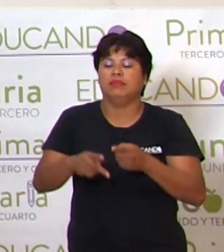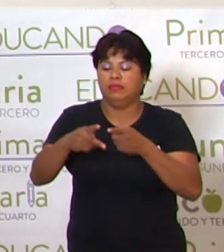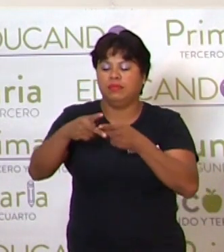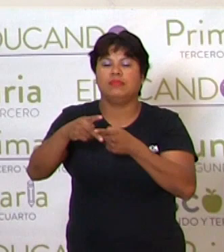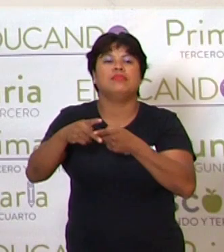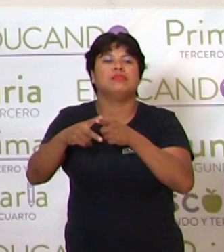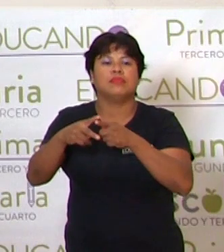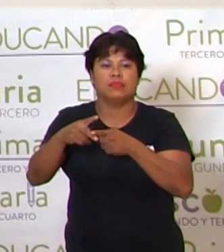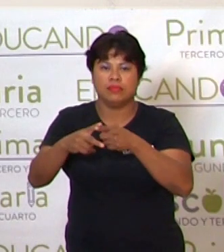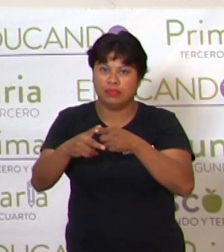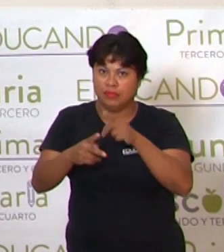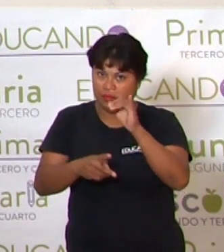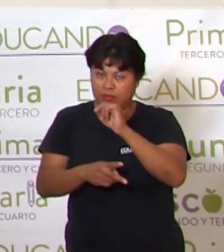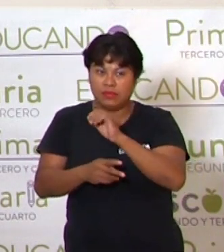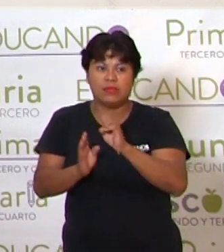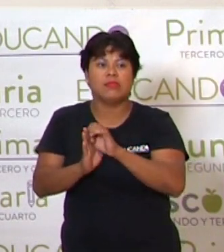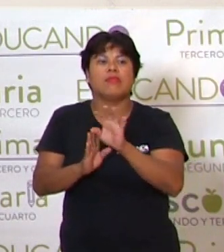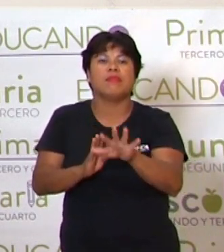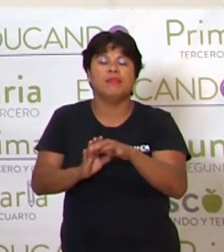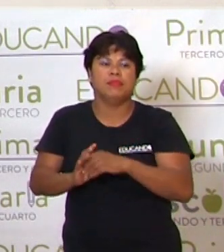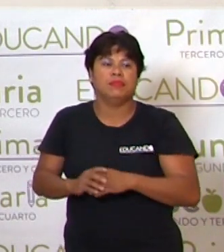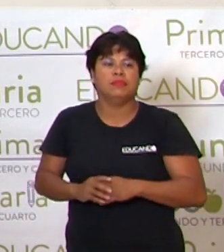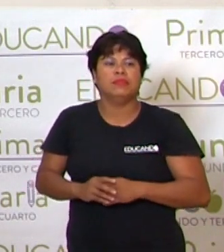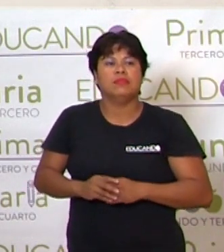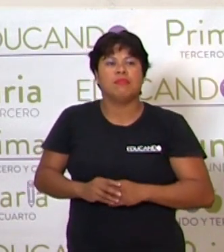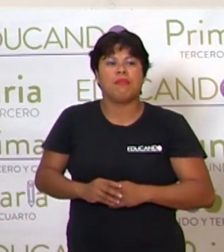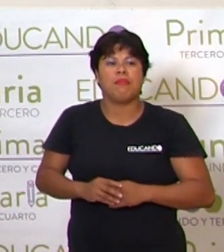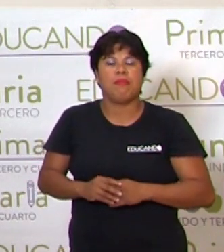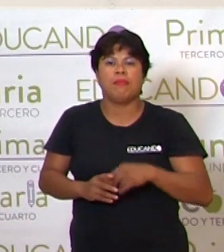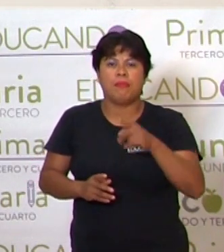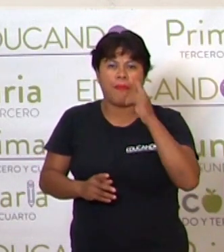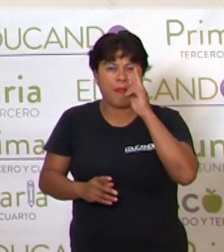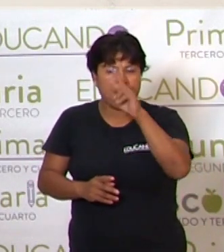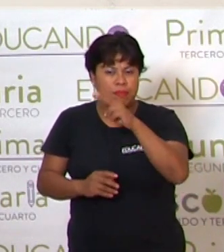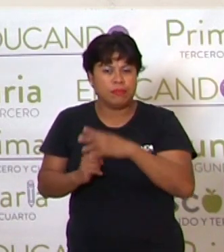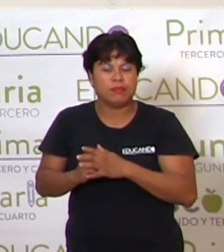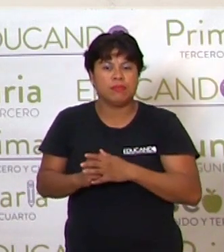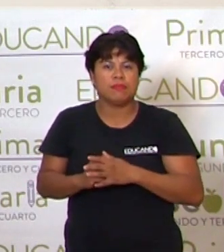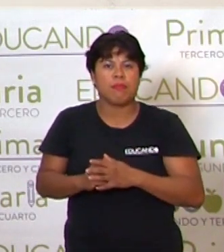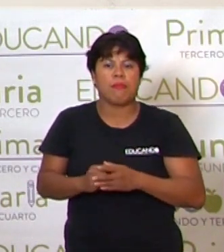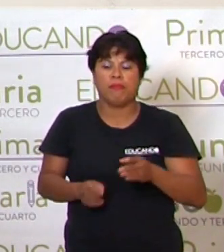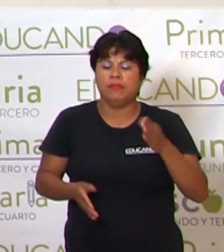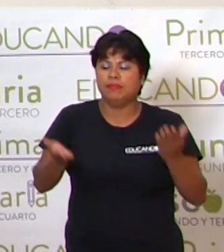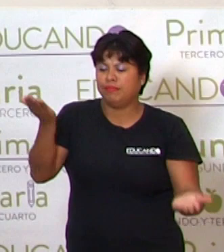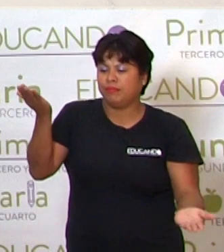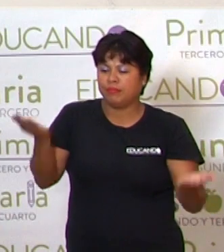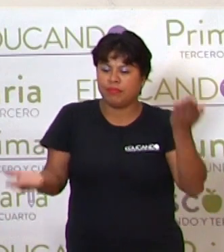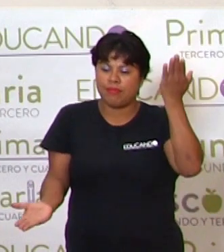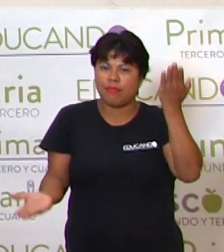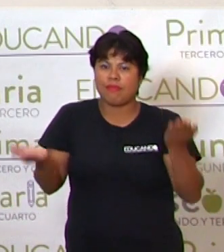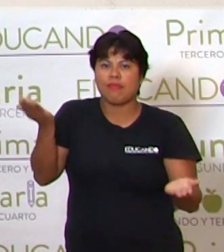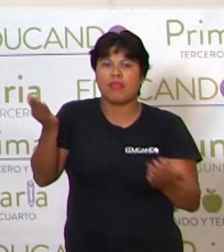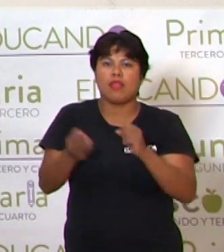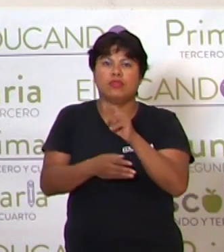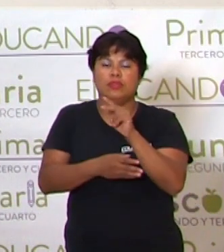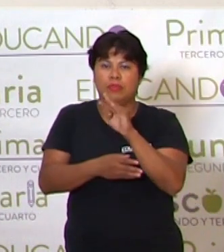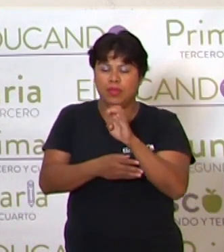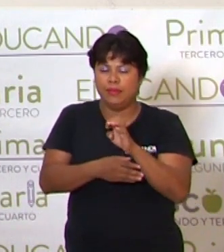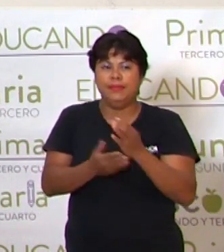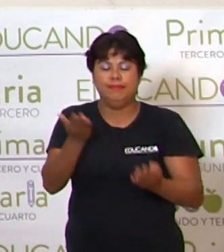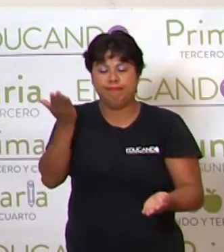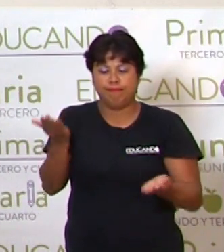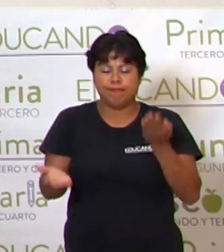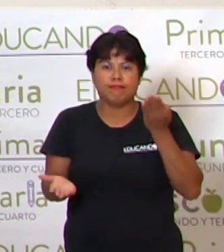ángulos. ¿Sí? Por ejemplo, ¿has visto el sube y baja? ¿Verdad? Pues también